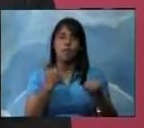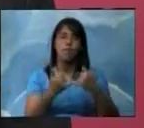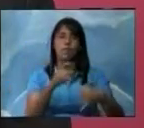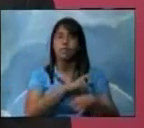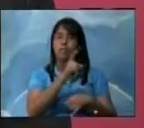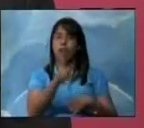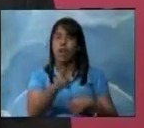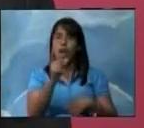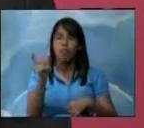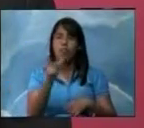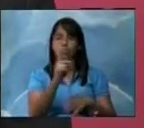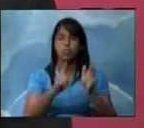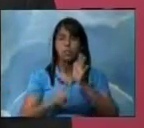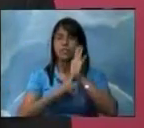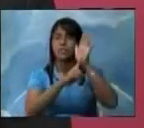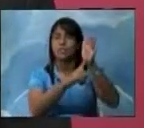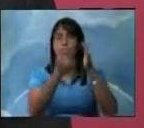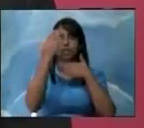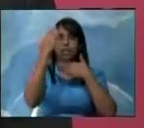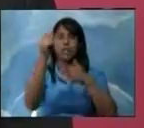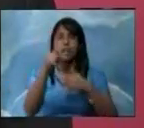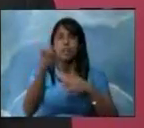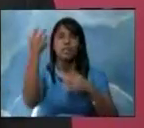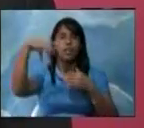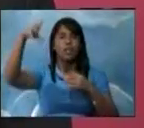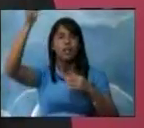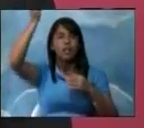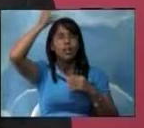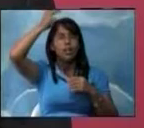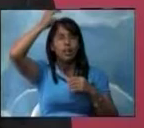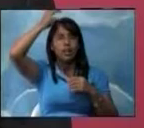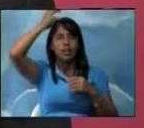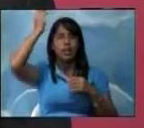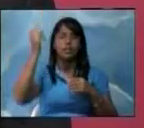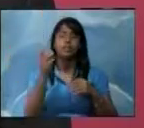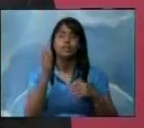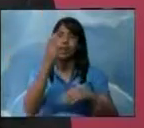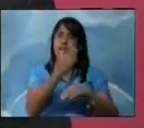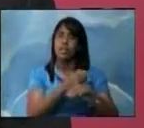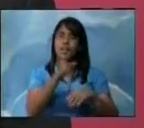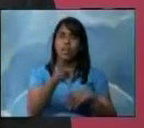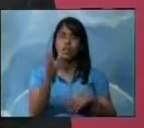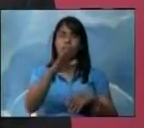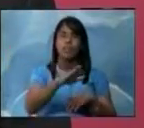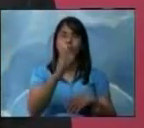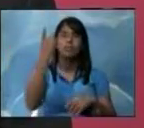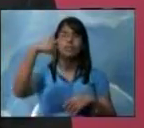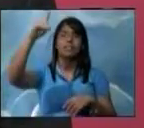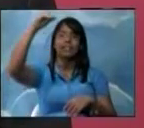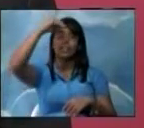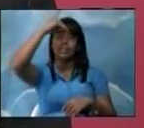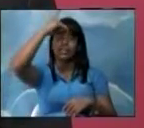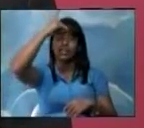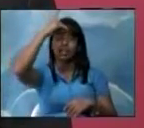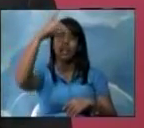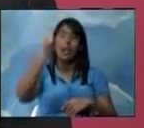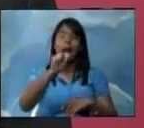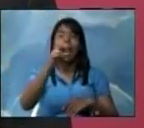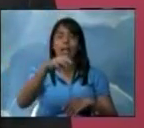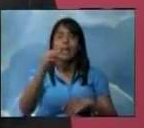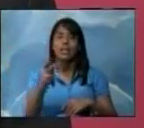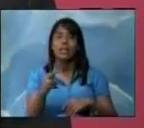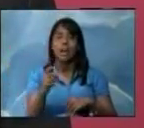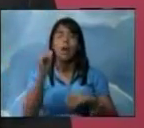ellos se presentasen delante del rey. Entre estos estaban Daniel,